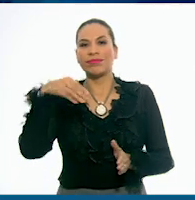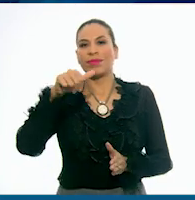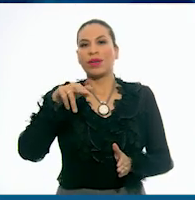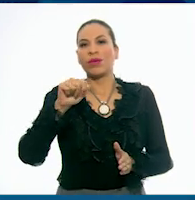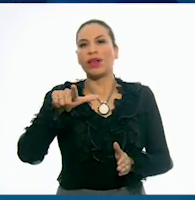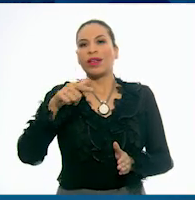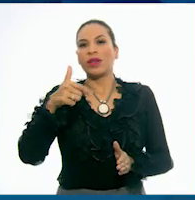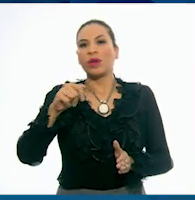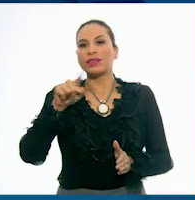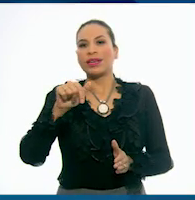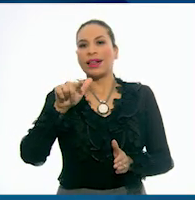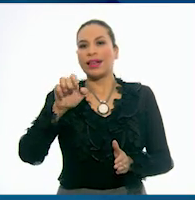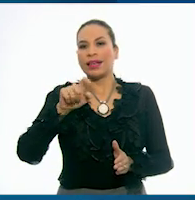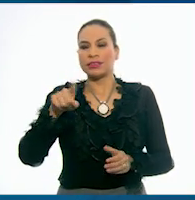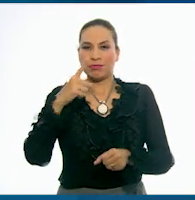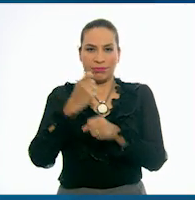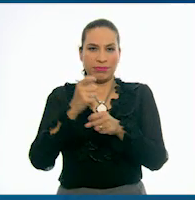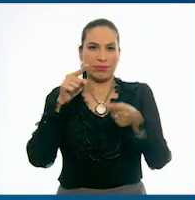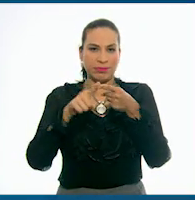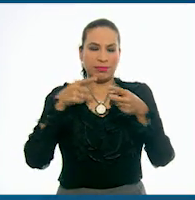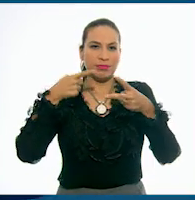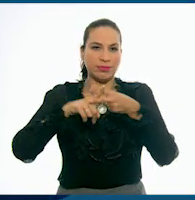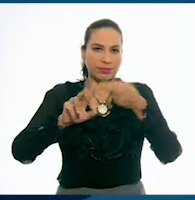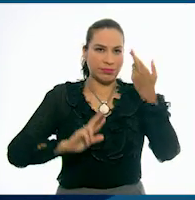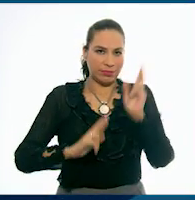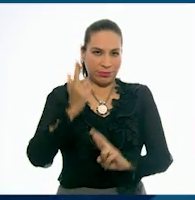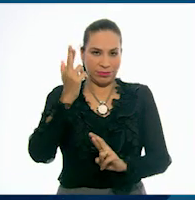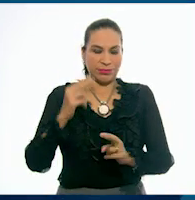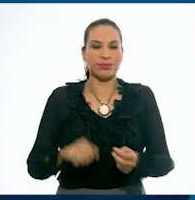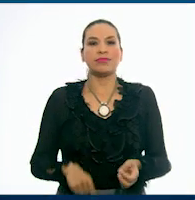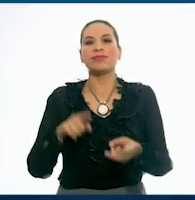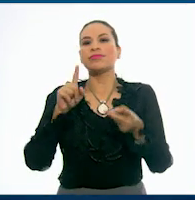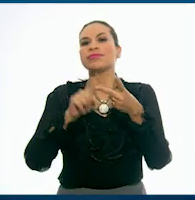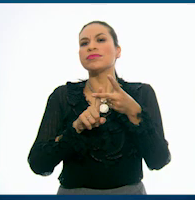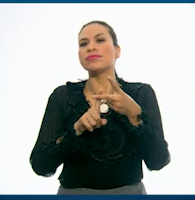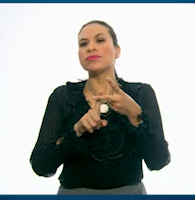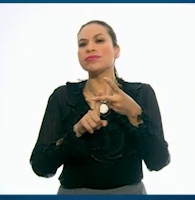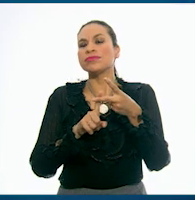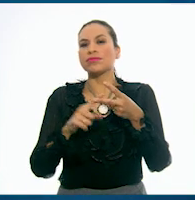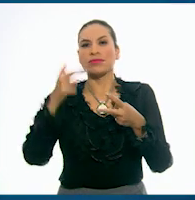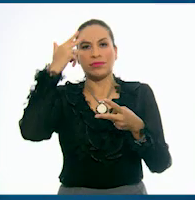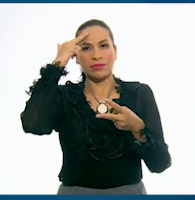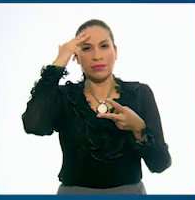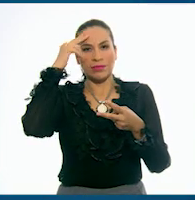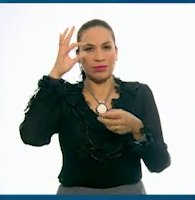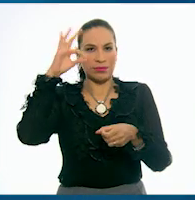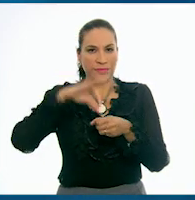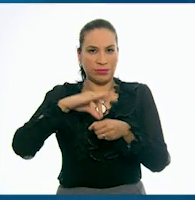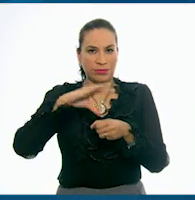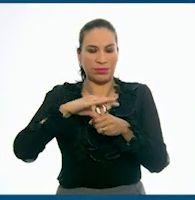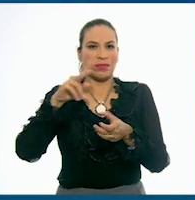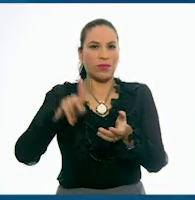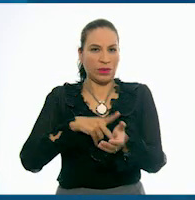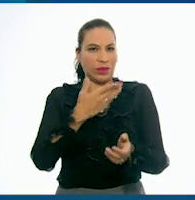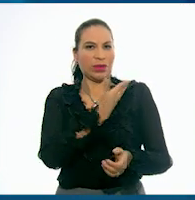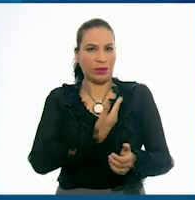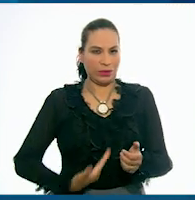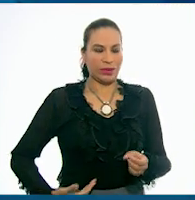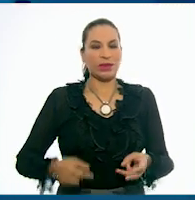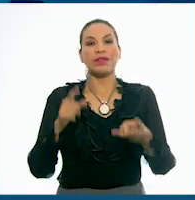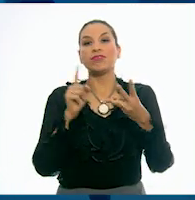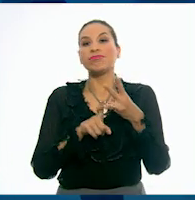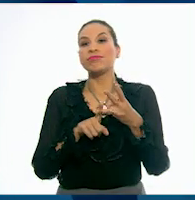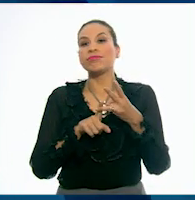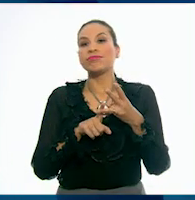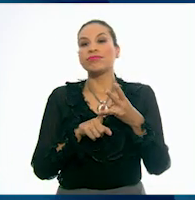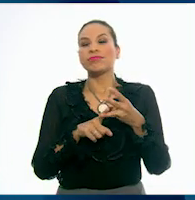González? Primera opción, inició la revolución. Segunda opción, Porfirio Díaz fue reelegido presidente. O tercera